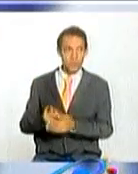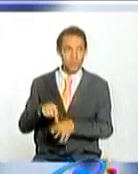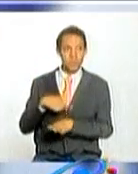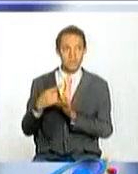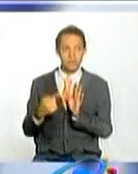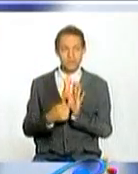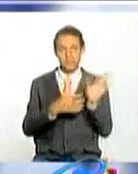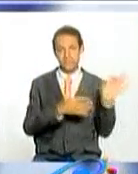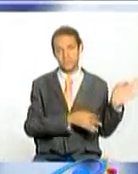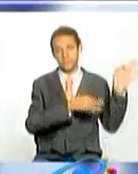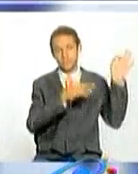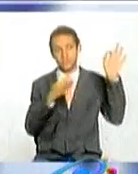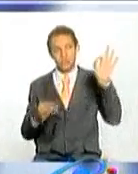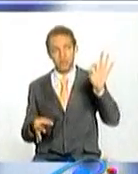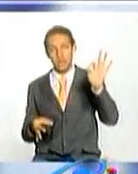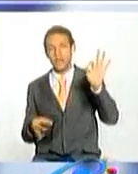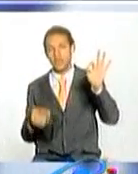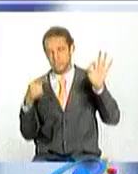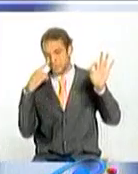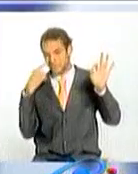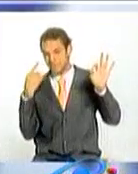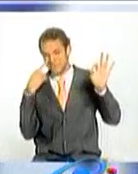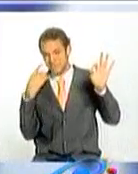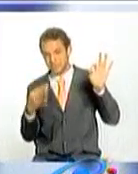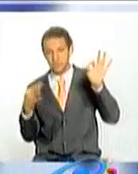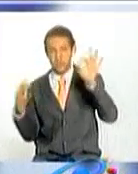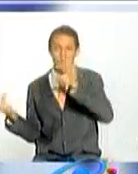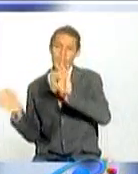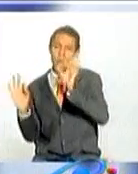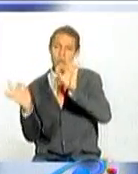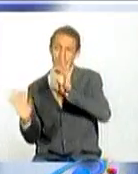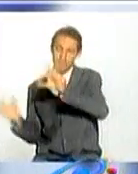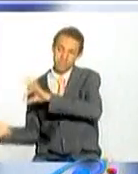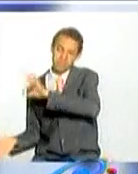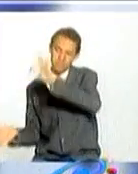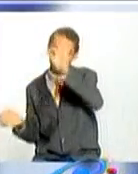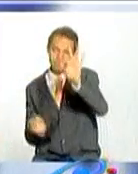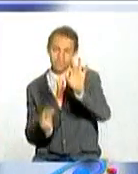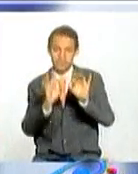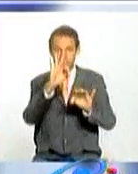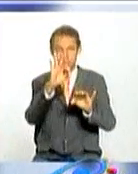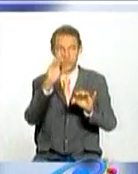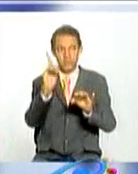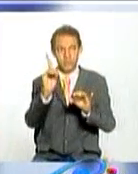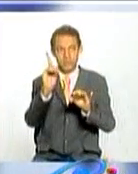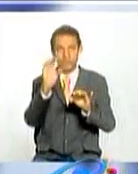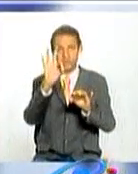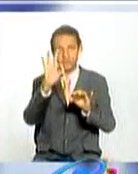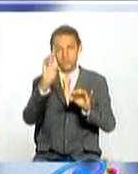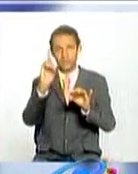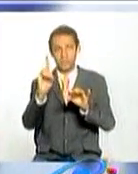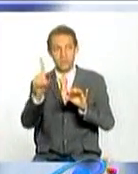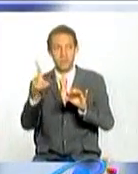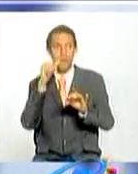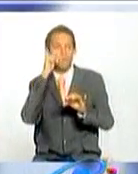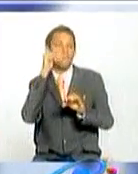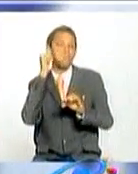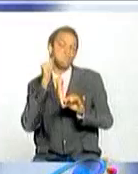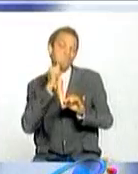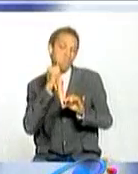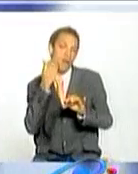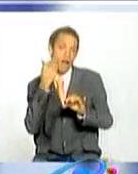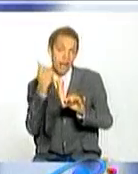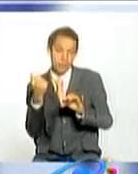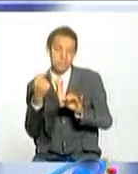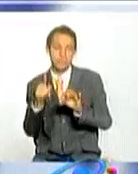cuando se van a hacer el de 3D, que es la ecografía de la embarazada. Y lo que queremos